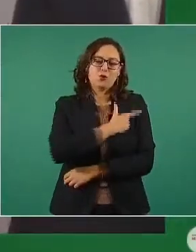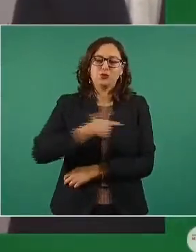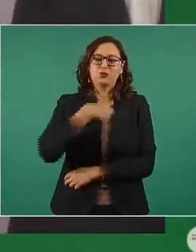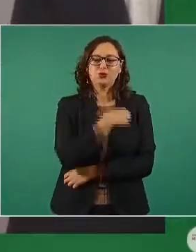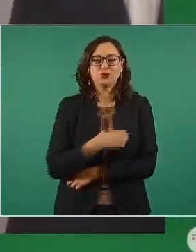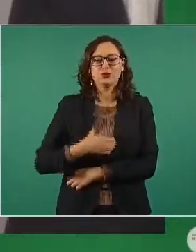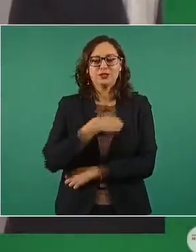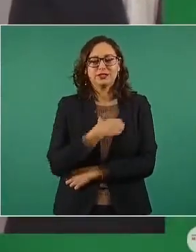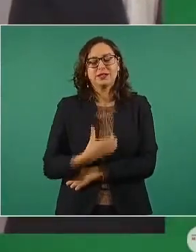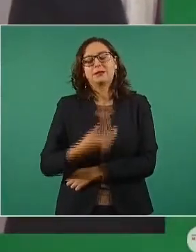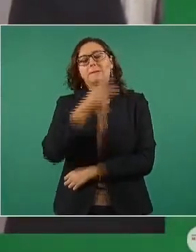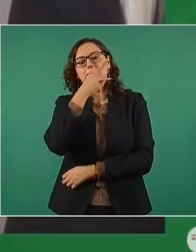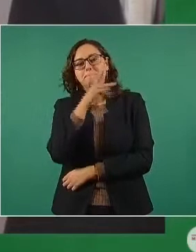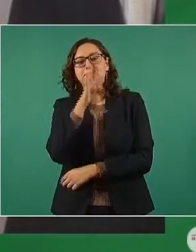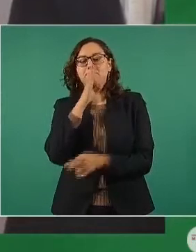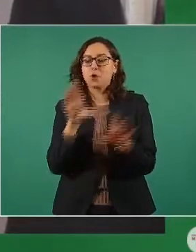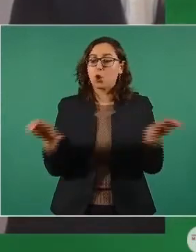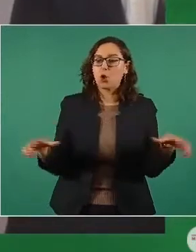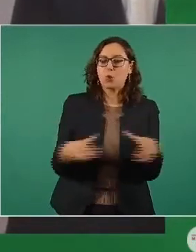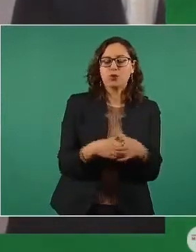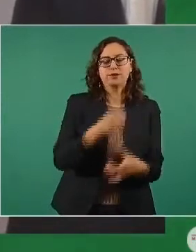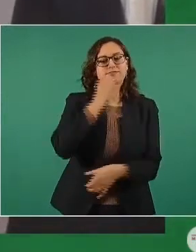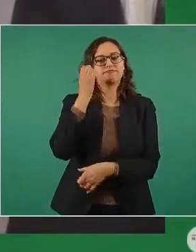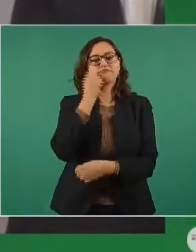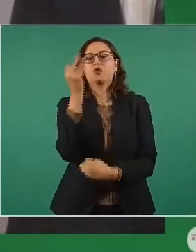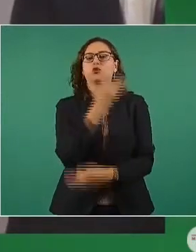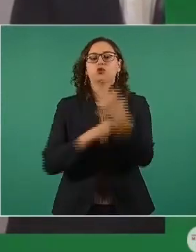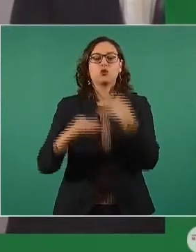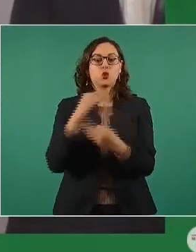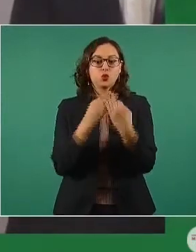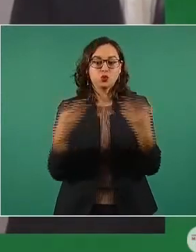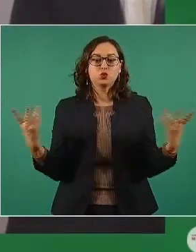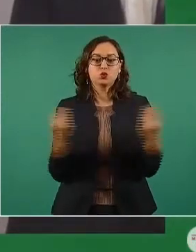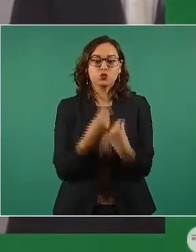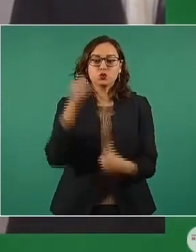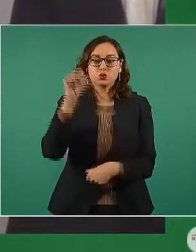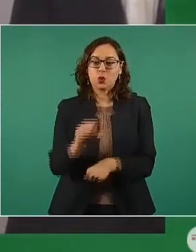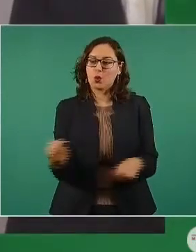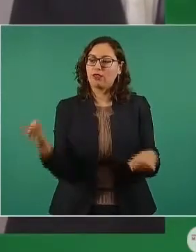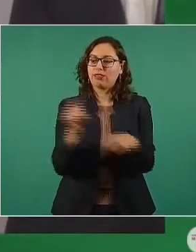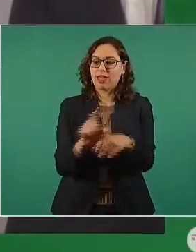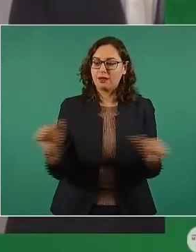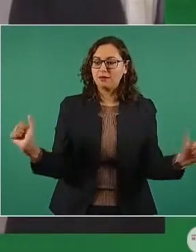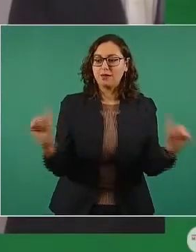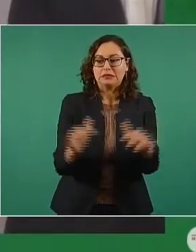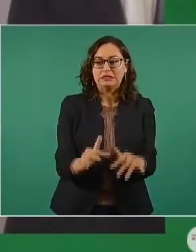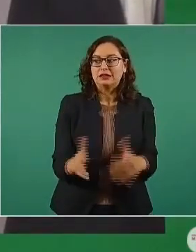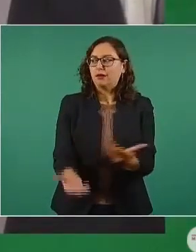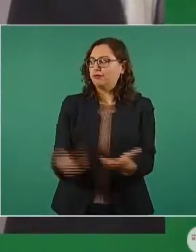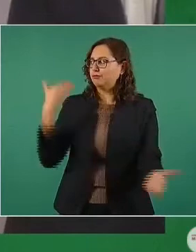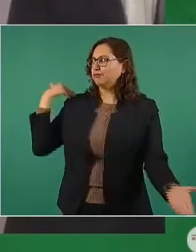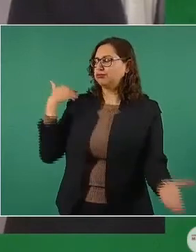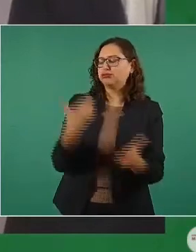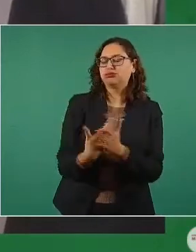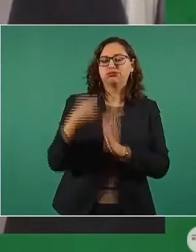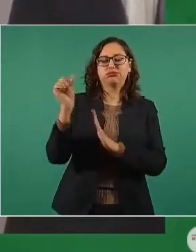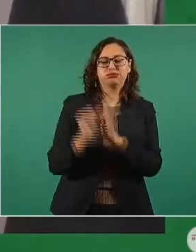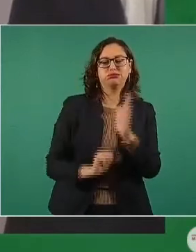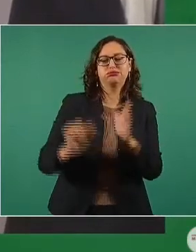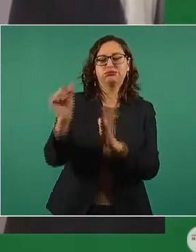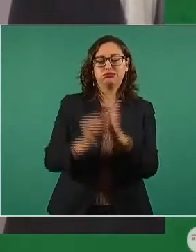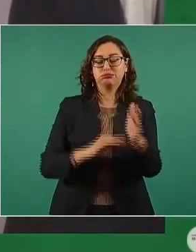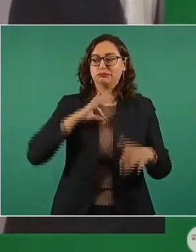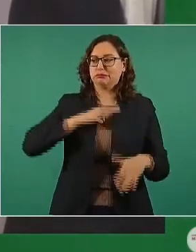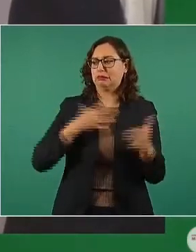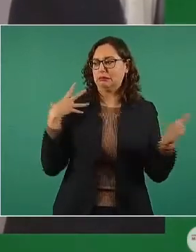la comunidad escolar en este gran día de regreso a las escuelas después de muchos meses de pandemia.